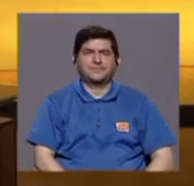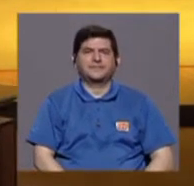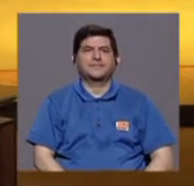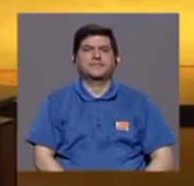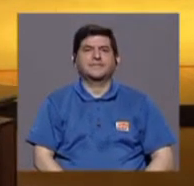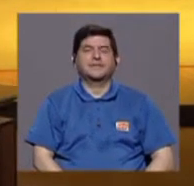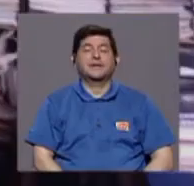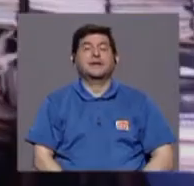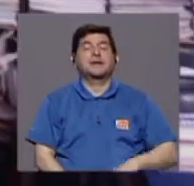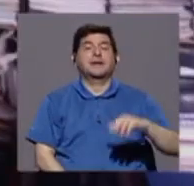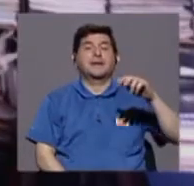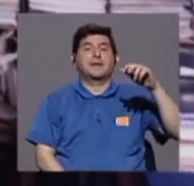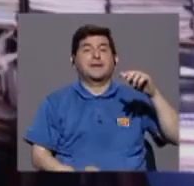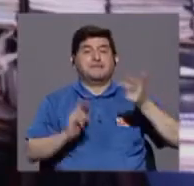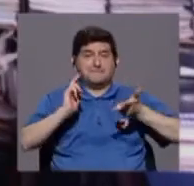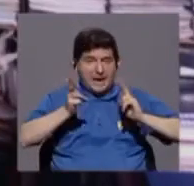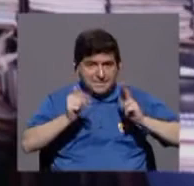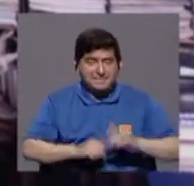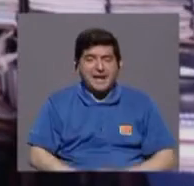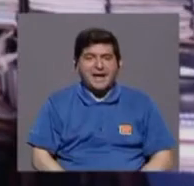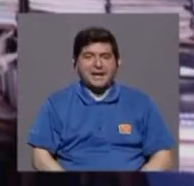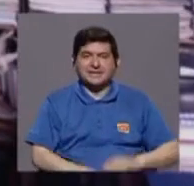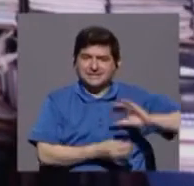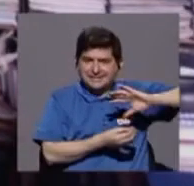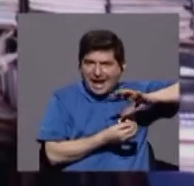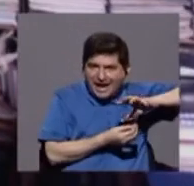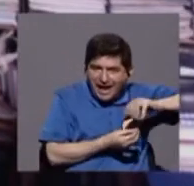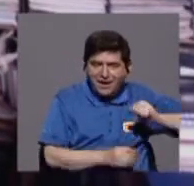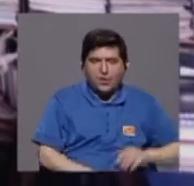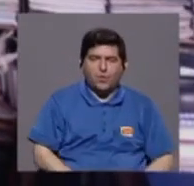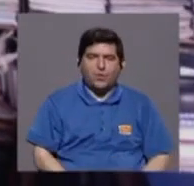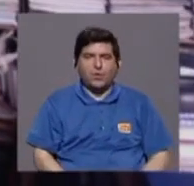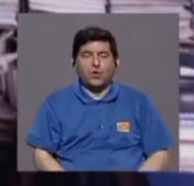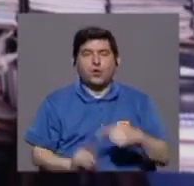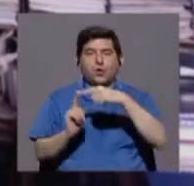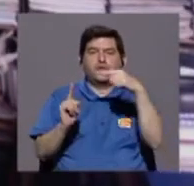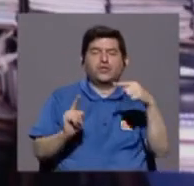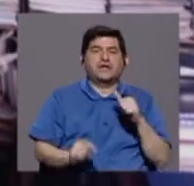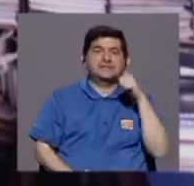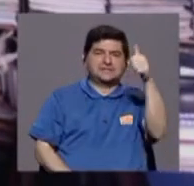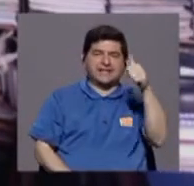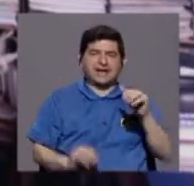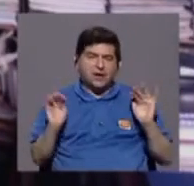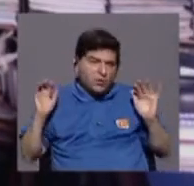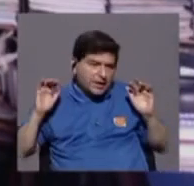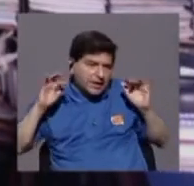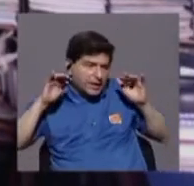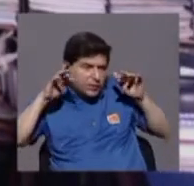Palmares, Naranjos, son migraciones que arrancan generalmente desde Alajuela,